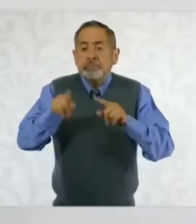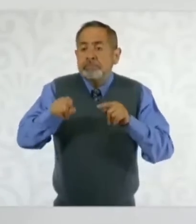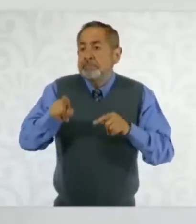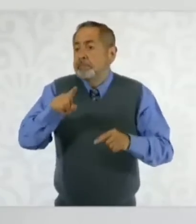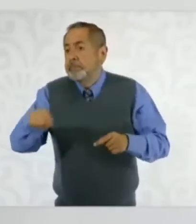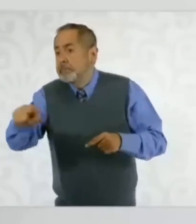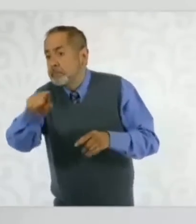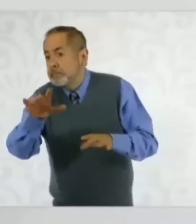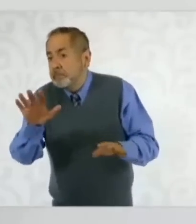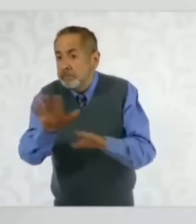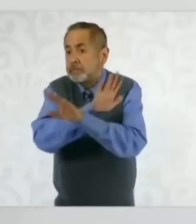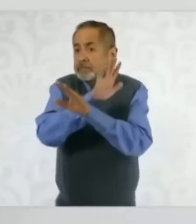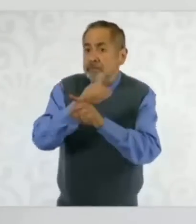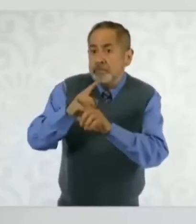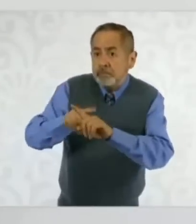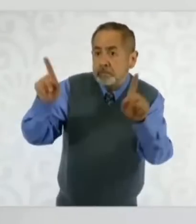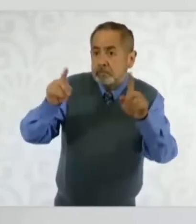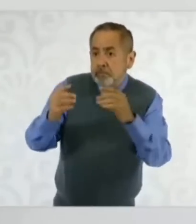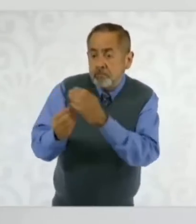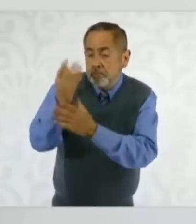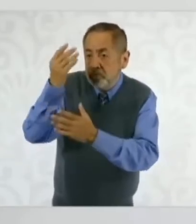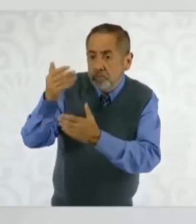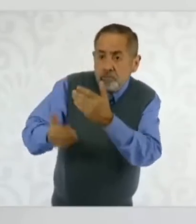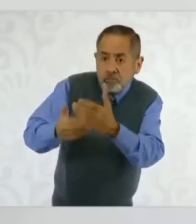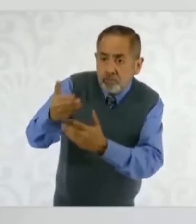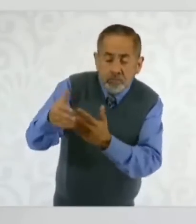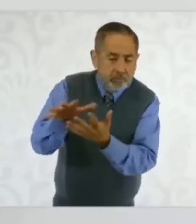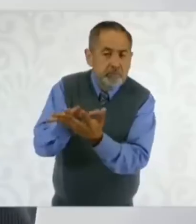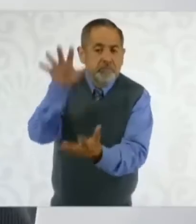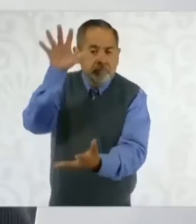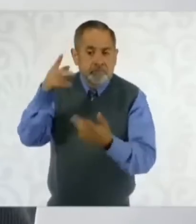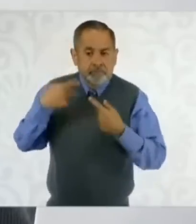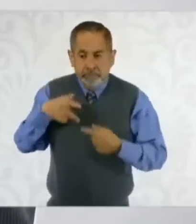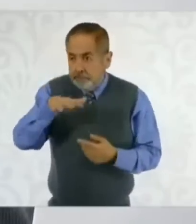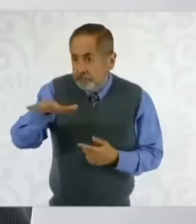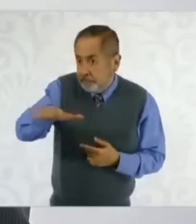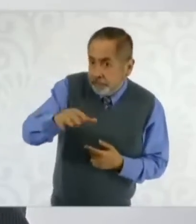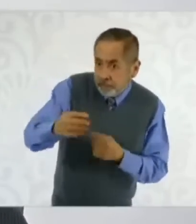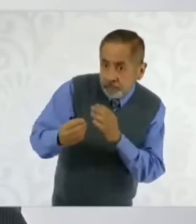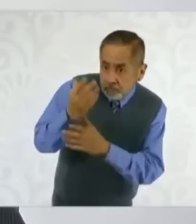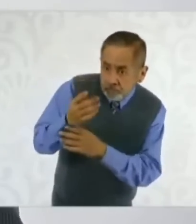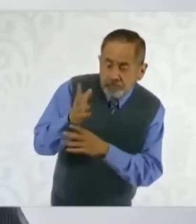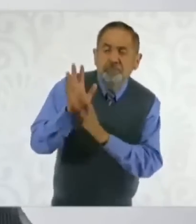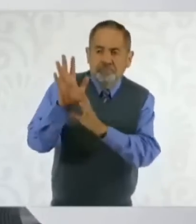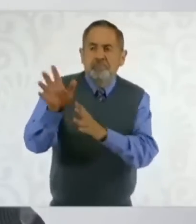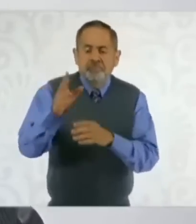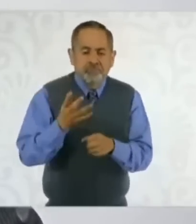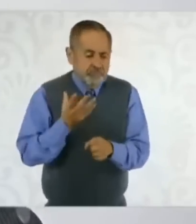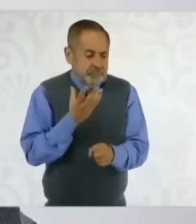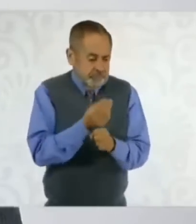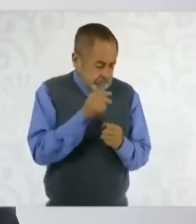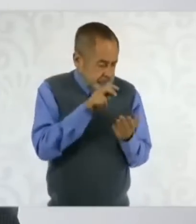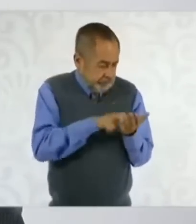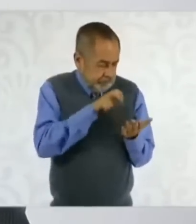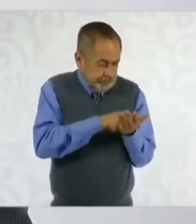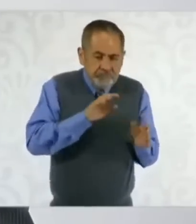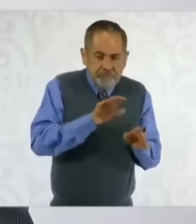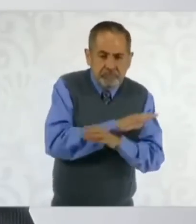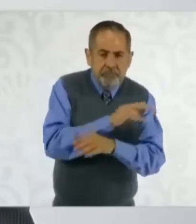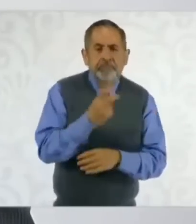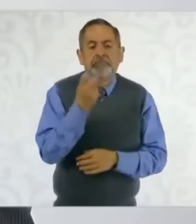que demandan fundamentalmente las mayorías populares de nuestro país. Y así fue como en el